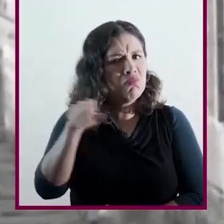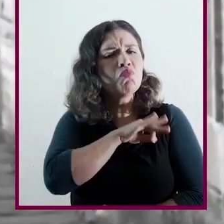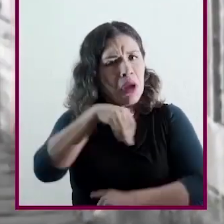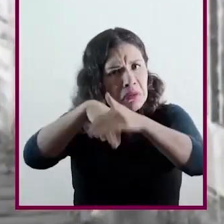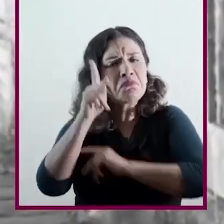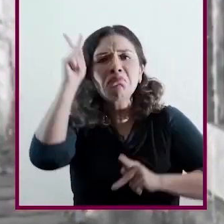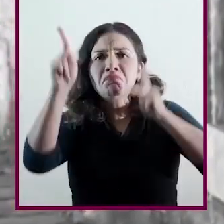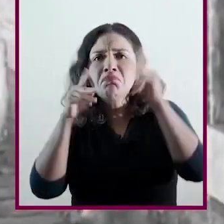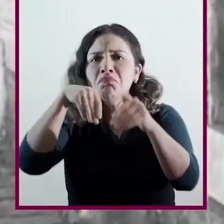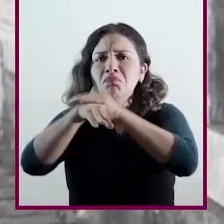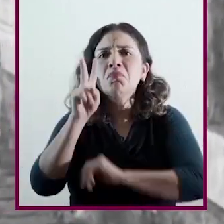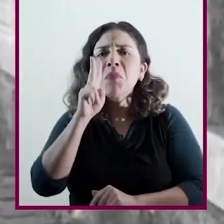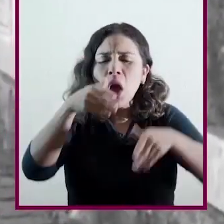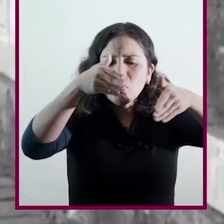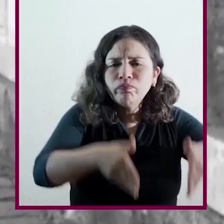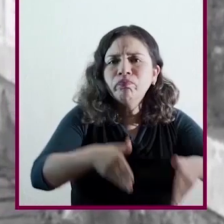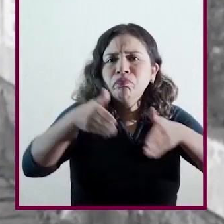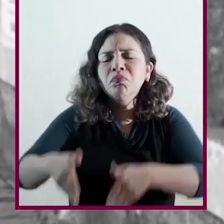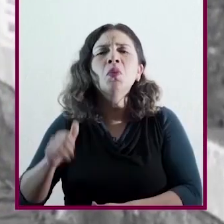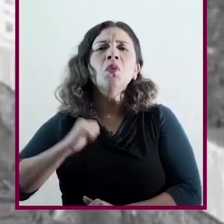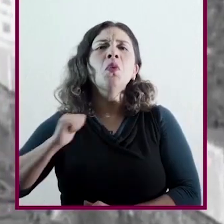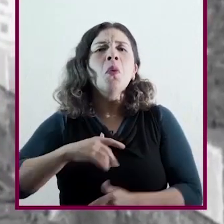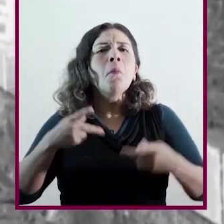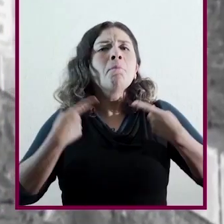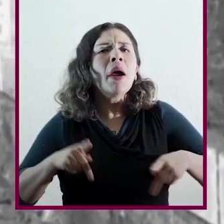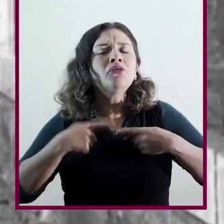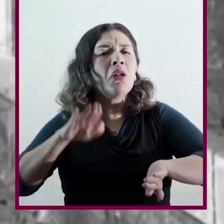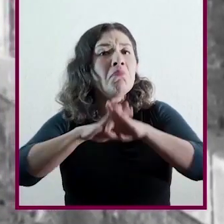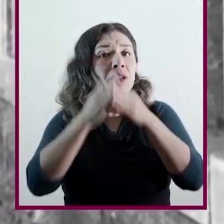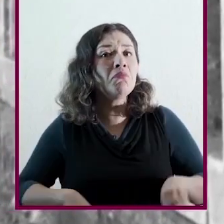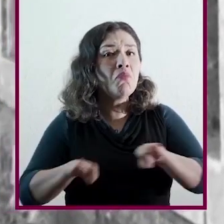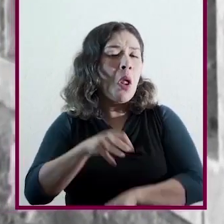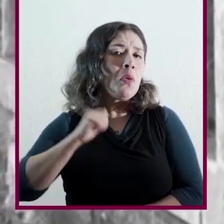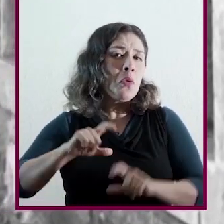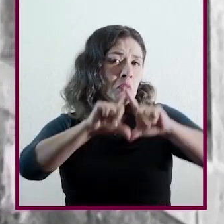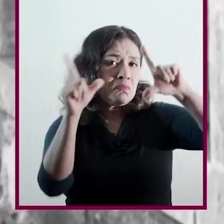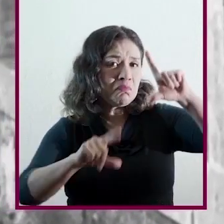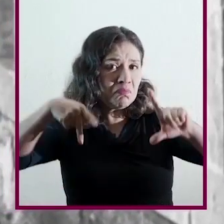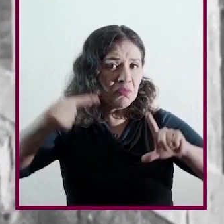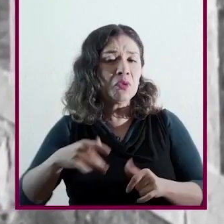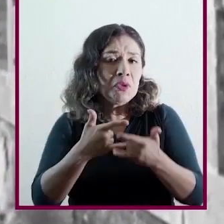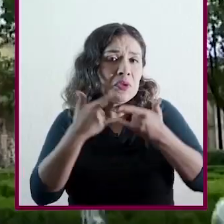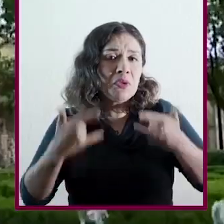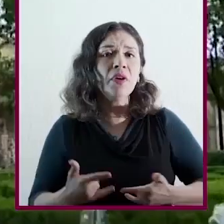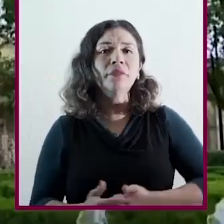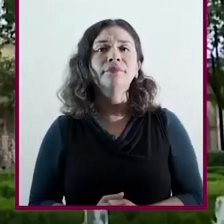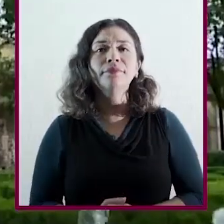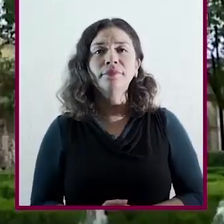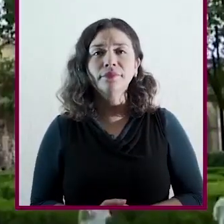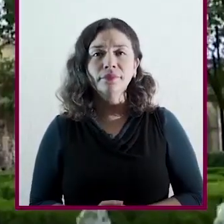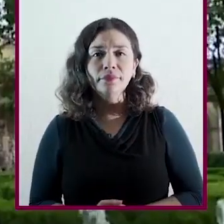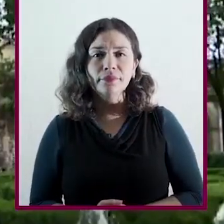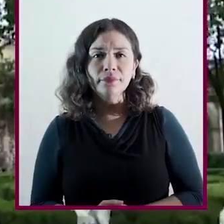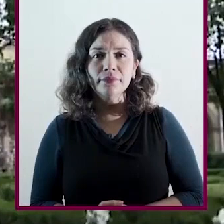y en ella se pueden visitar las tumbas de diversos personajes de la vida nacional.